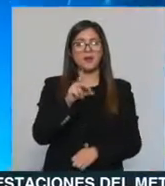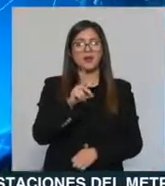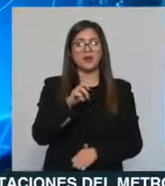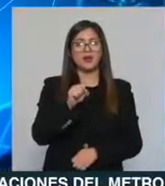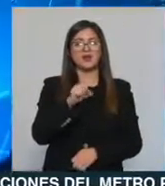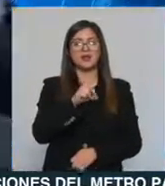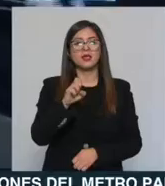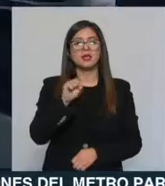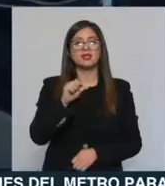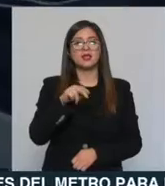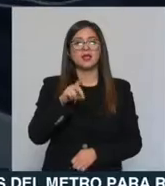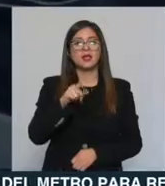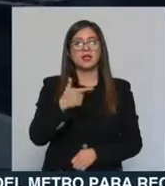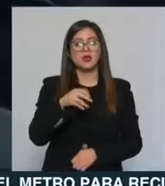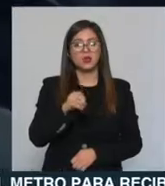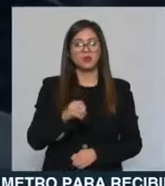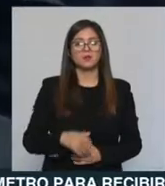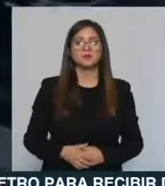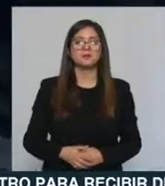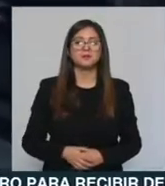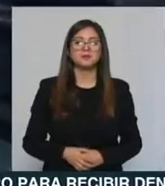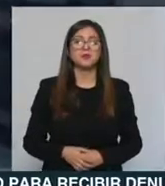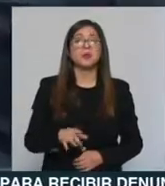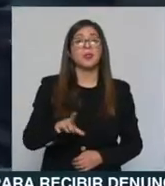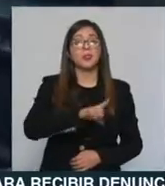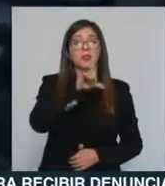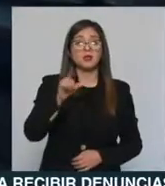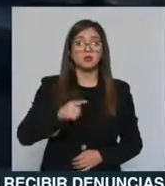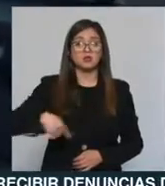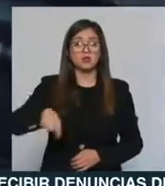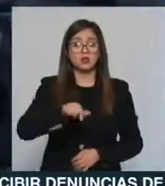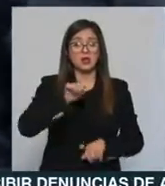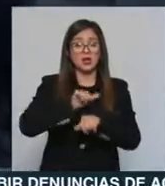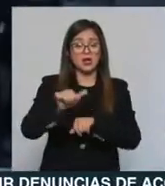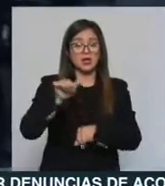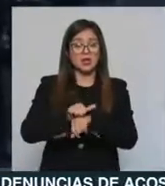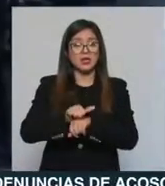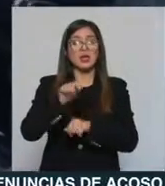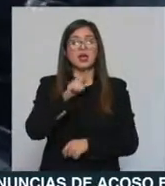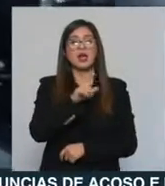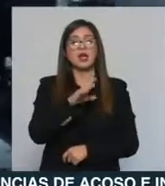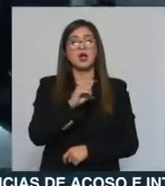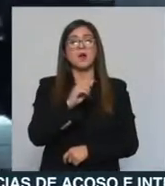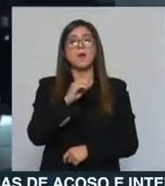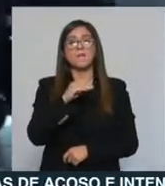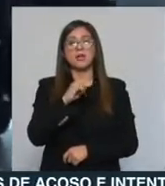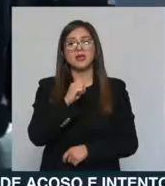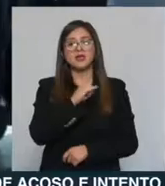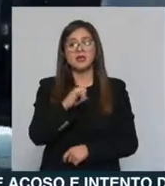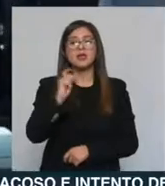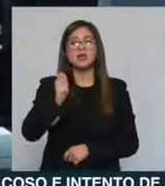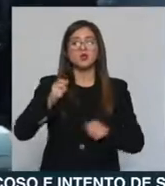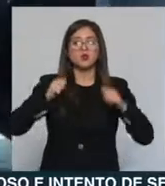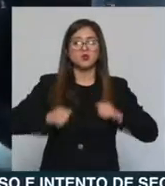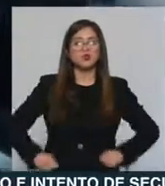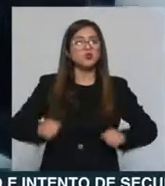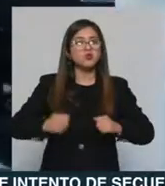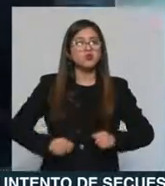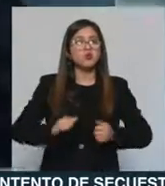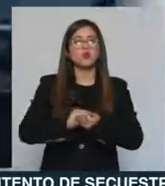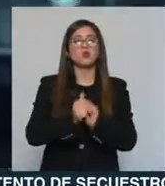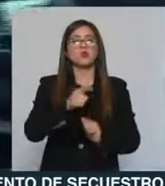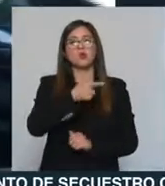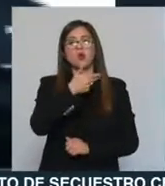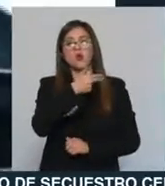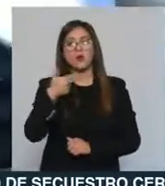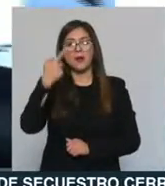Diego. Después de un largo rato de estar fuera de la selección de Argentina, Leo Messi regresó para vestir la camiseta albiceleste y este lunes llegó al